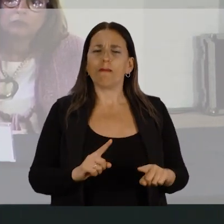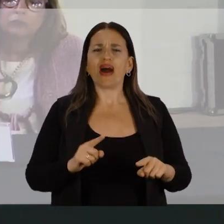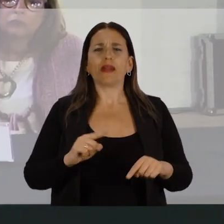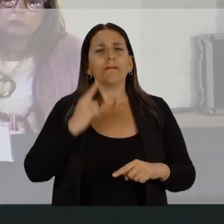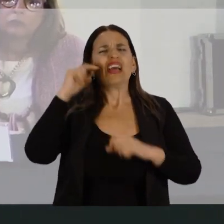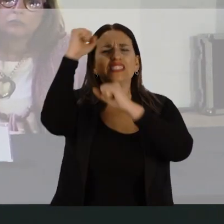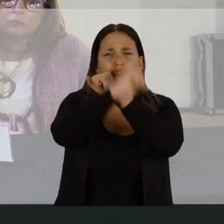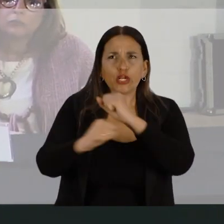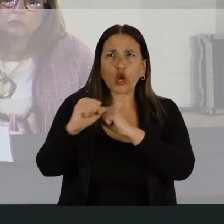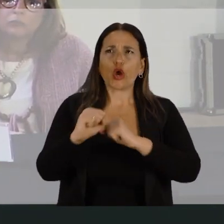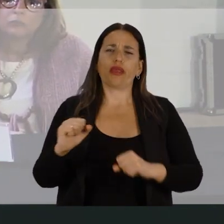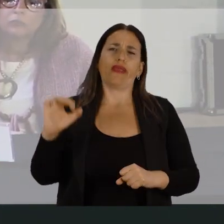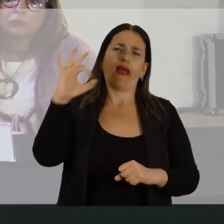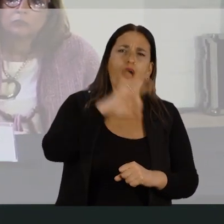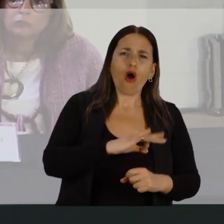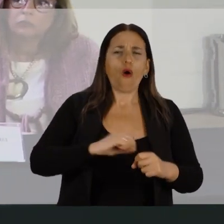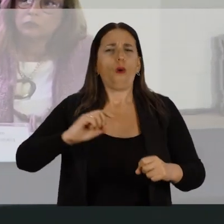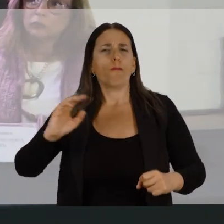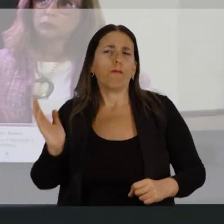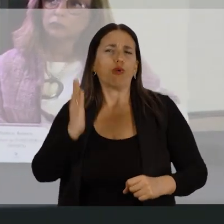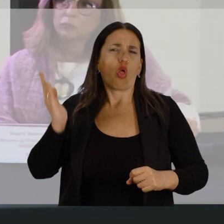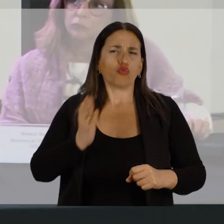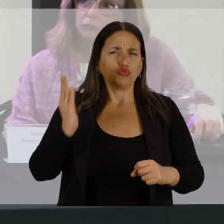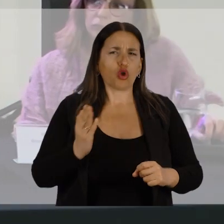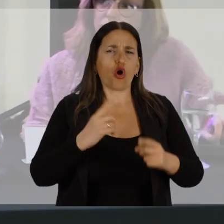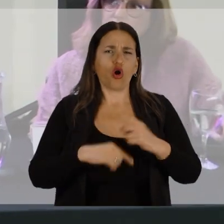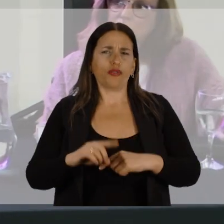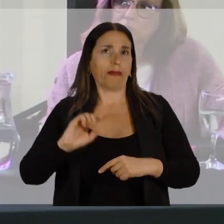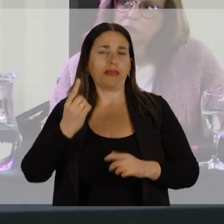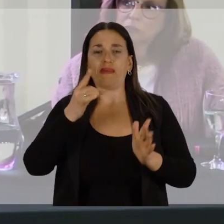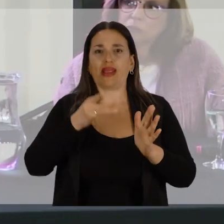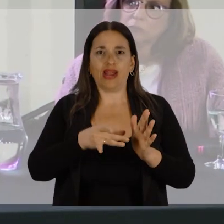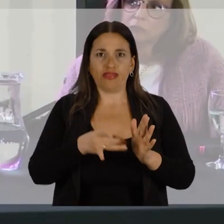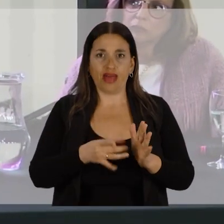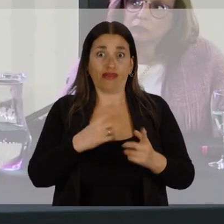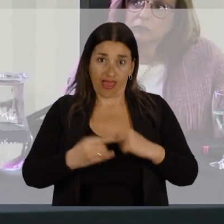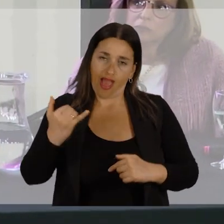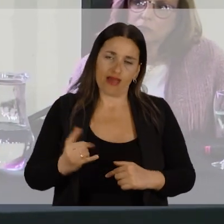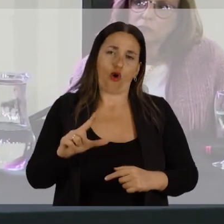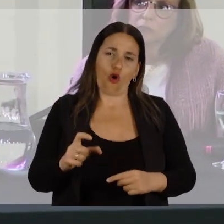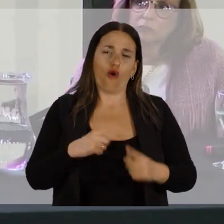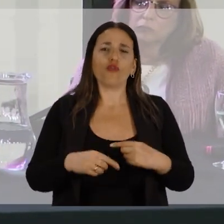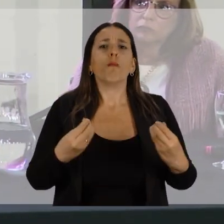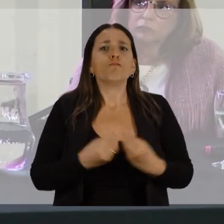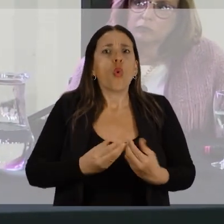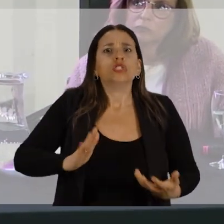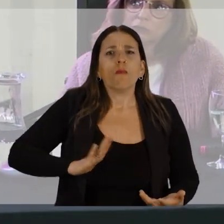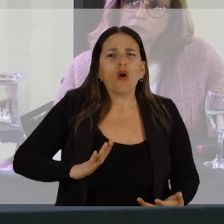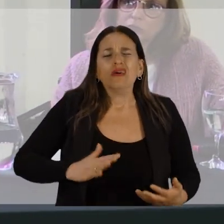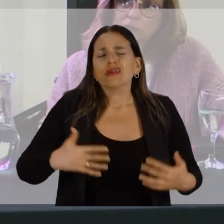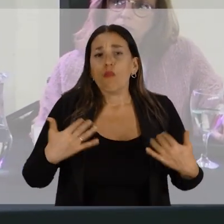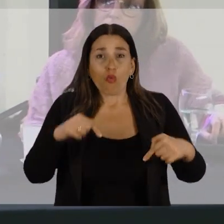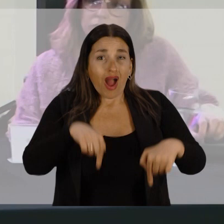está pensando en tecnología de punta, producción de primera, que la hay, y hay